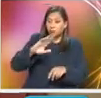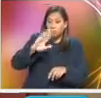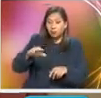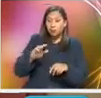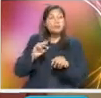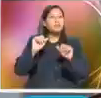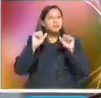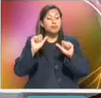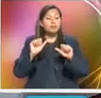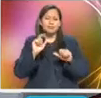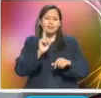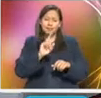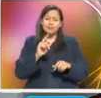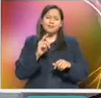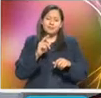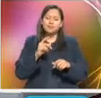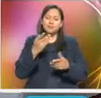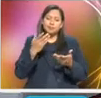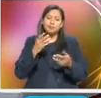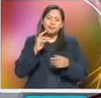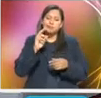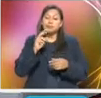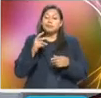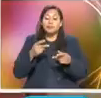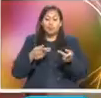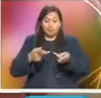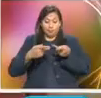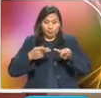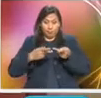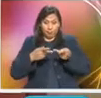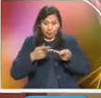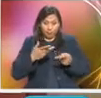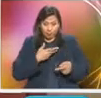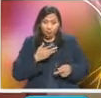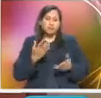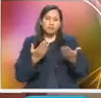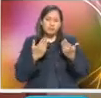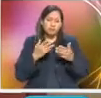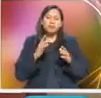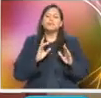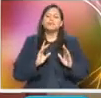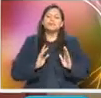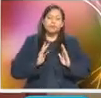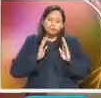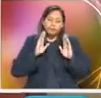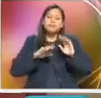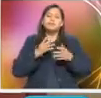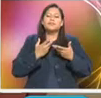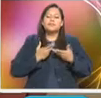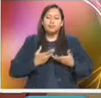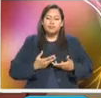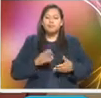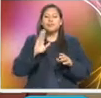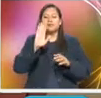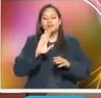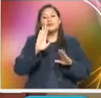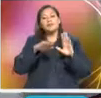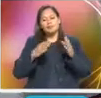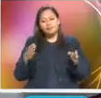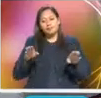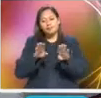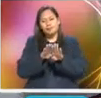hay herramientas que de alguna manera, pues sí, apoyan un poco el tratar de cerrar este ciclo,